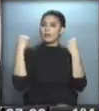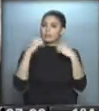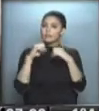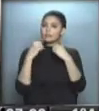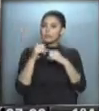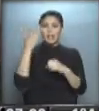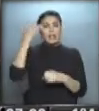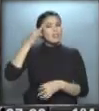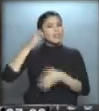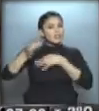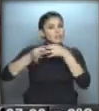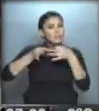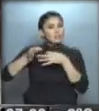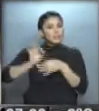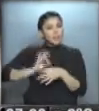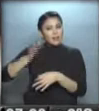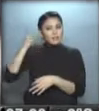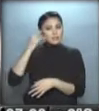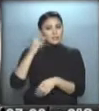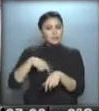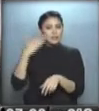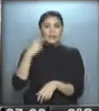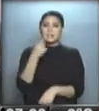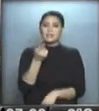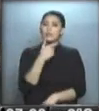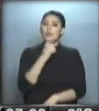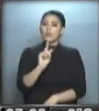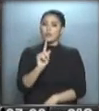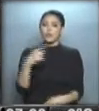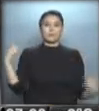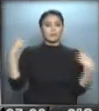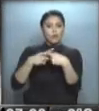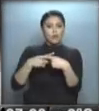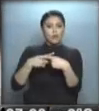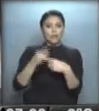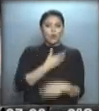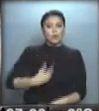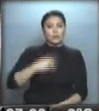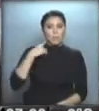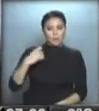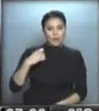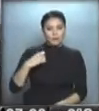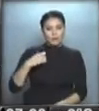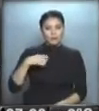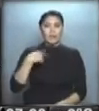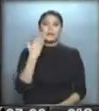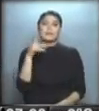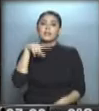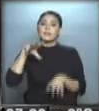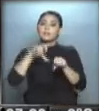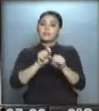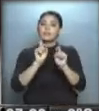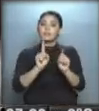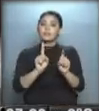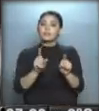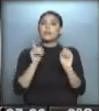planeado desde hace tiempo y ha rechazado que sea una respuesta a la disputa diplomática entre el gobierno de españa y la colonia que continúa